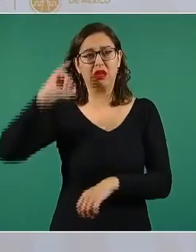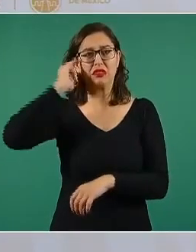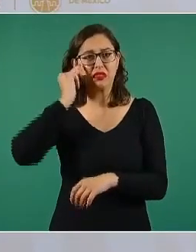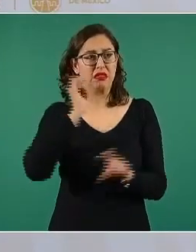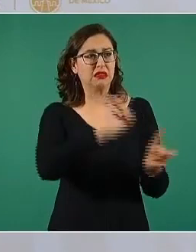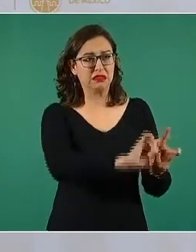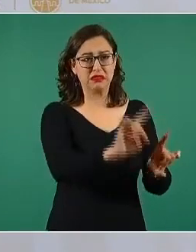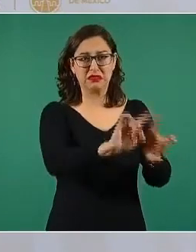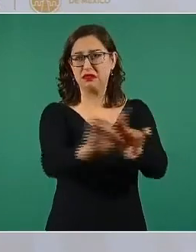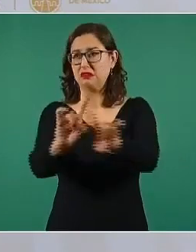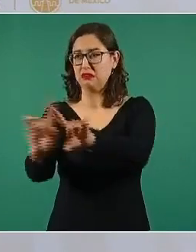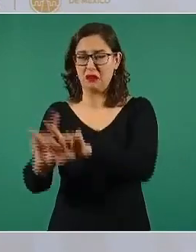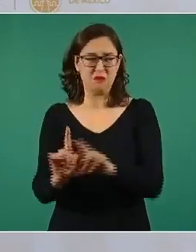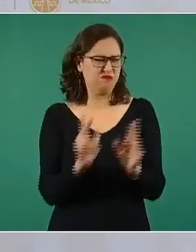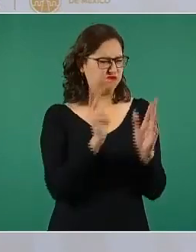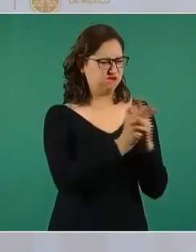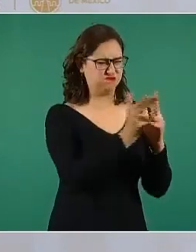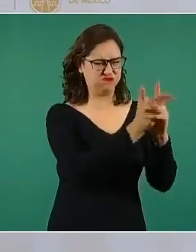trajeron civilización